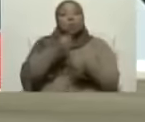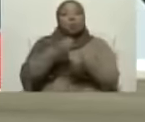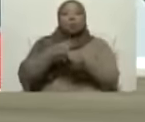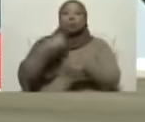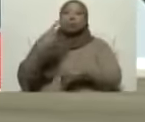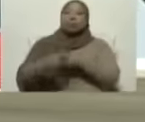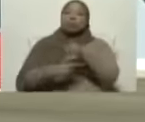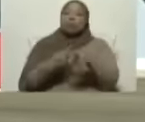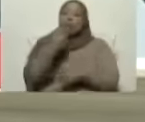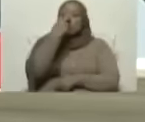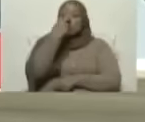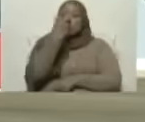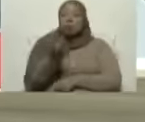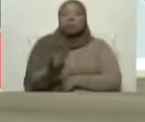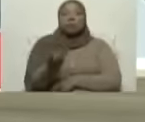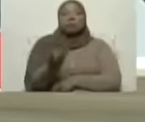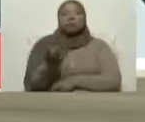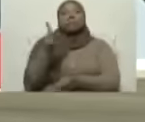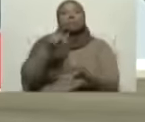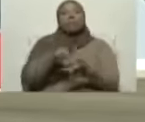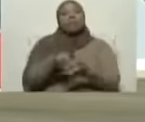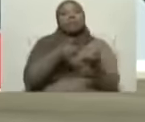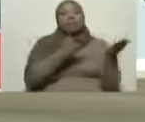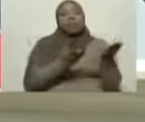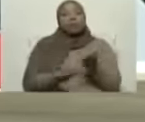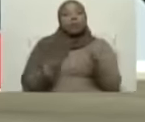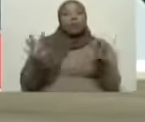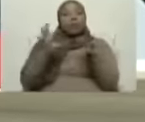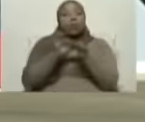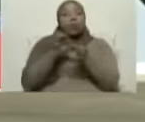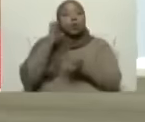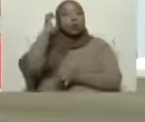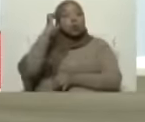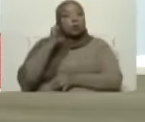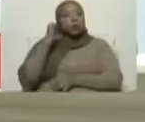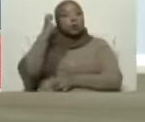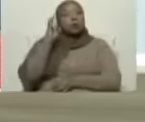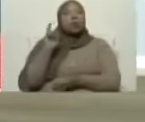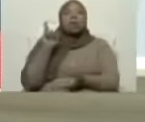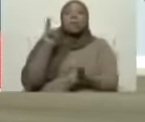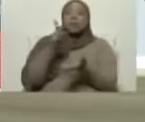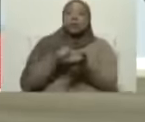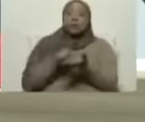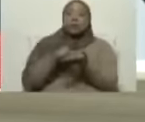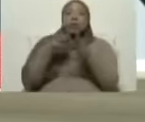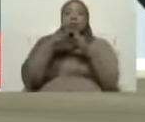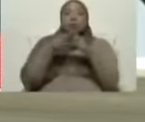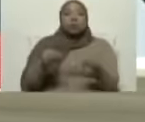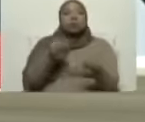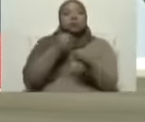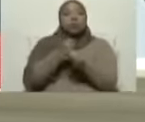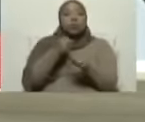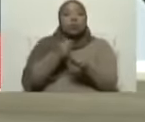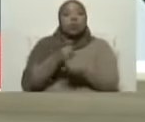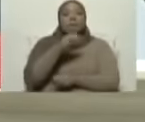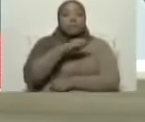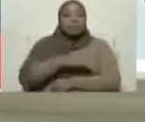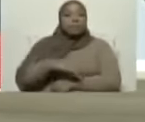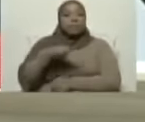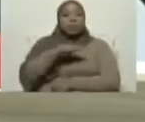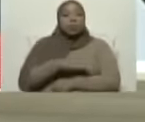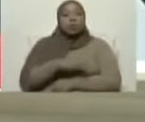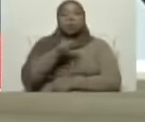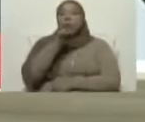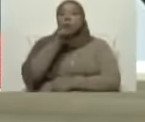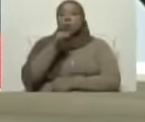la invitación que extendió a la Unión Europea para que participe a través de una misión de